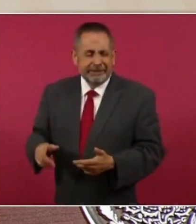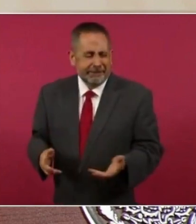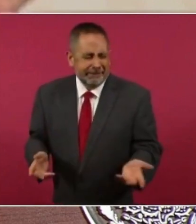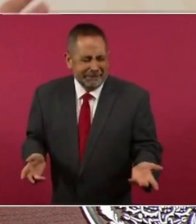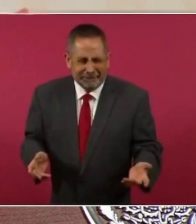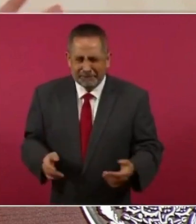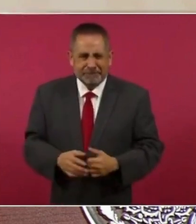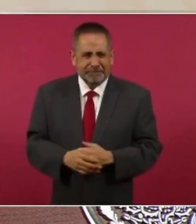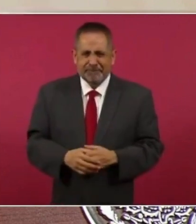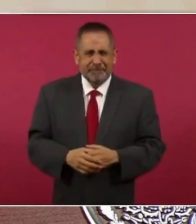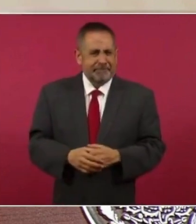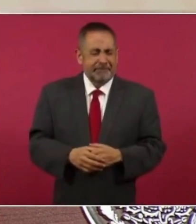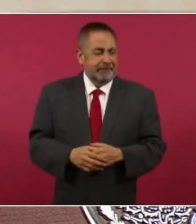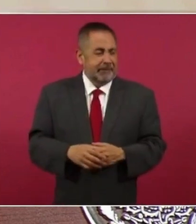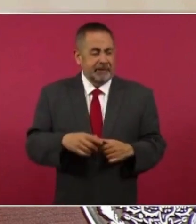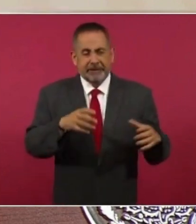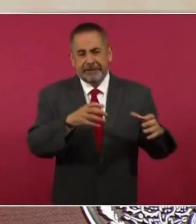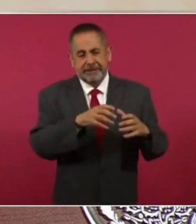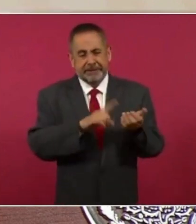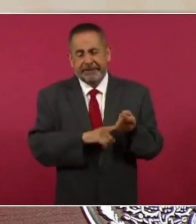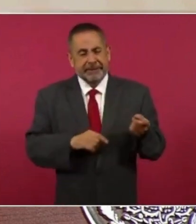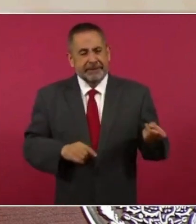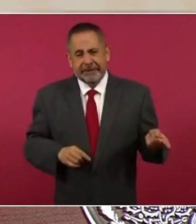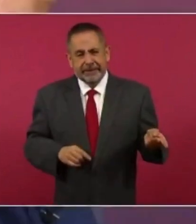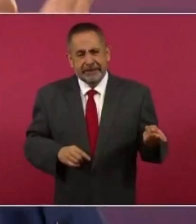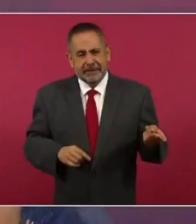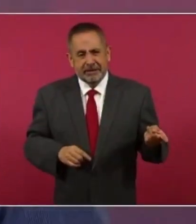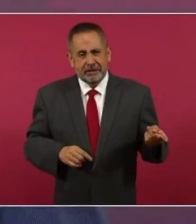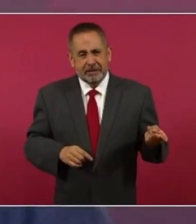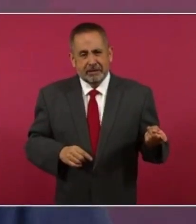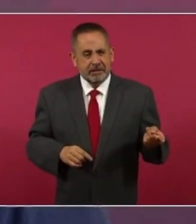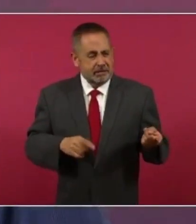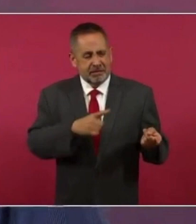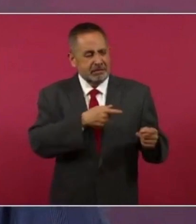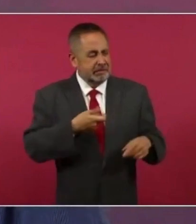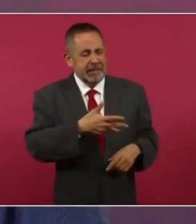en un plan de traidorzuelos